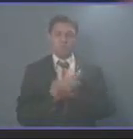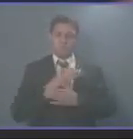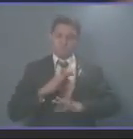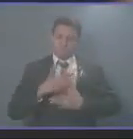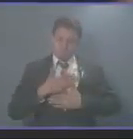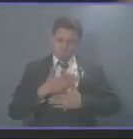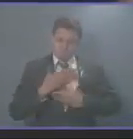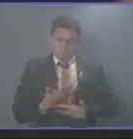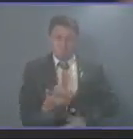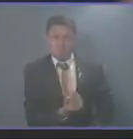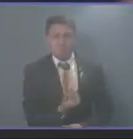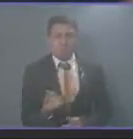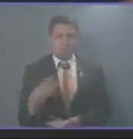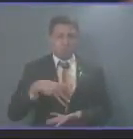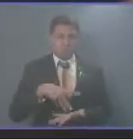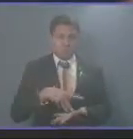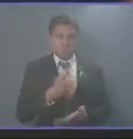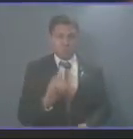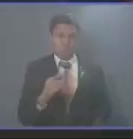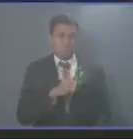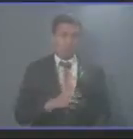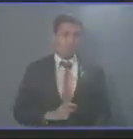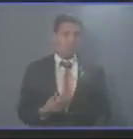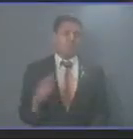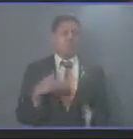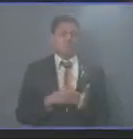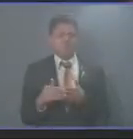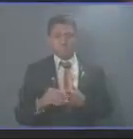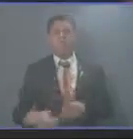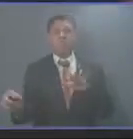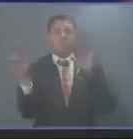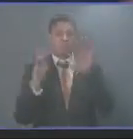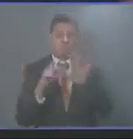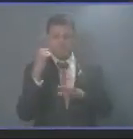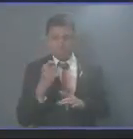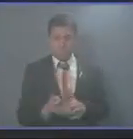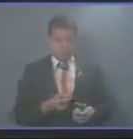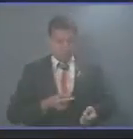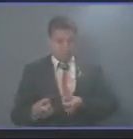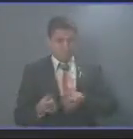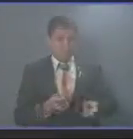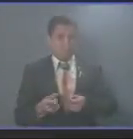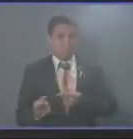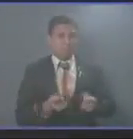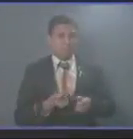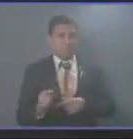para nuestro pueblo salvadoreño. Nació el 7 de